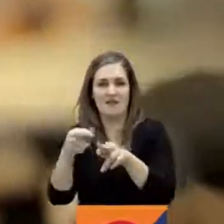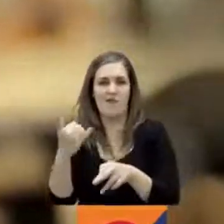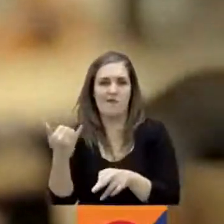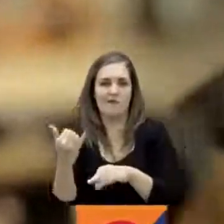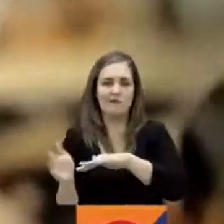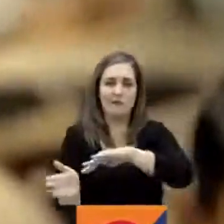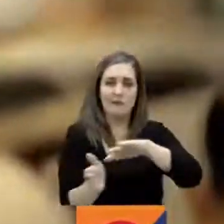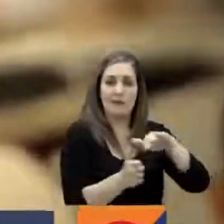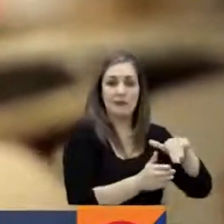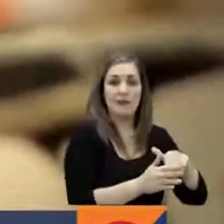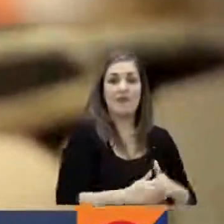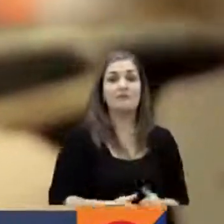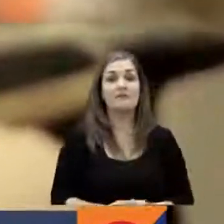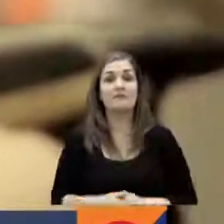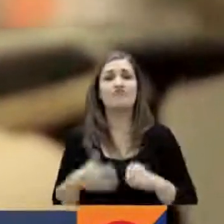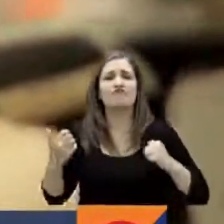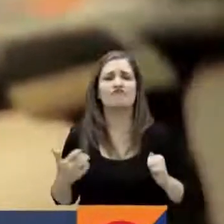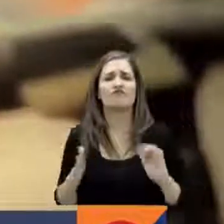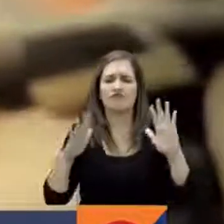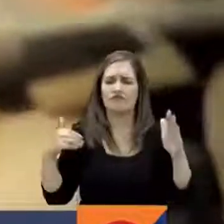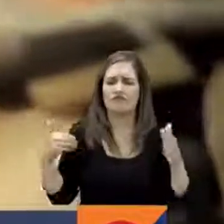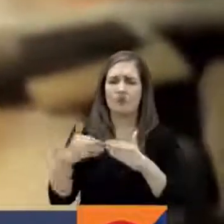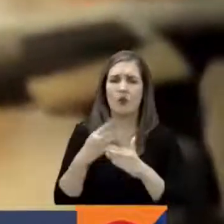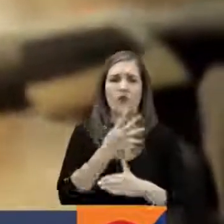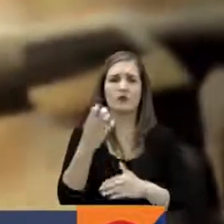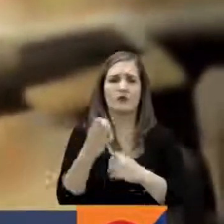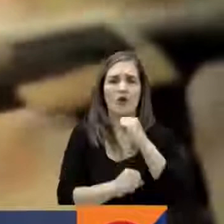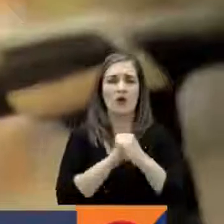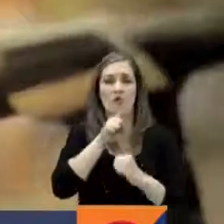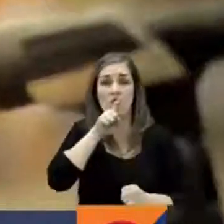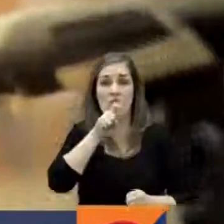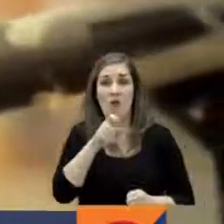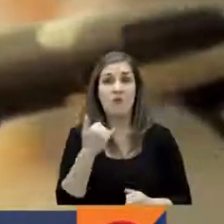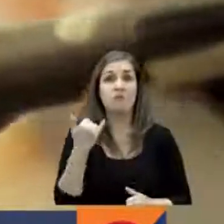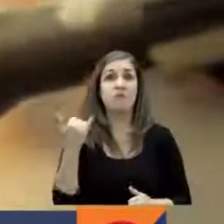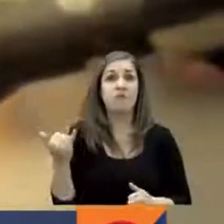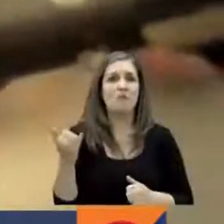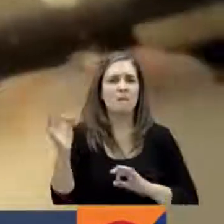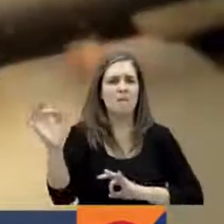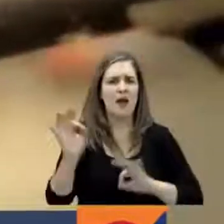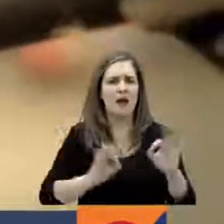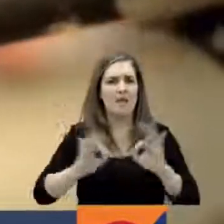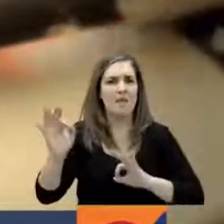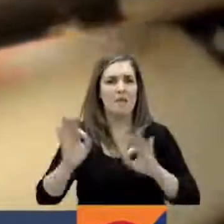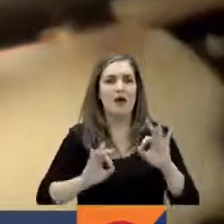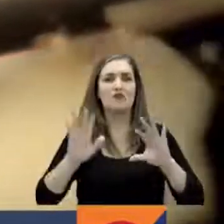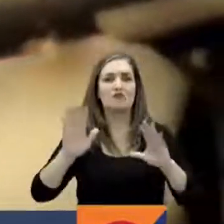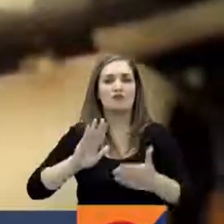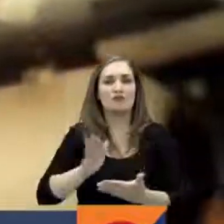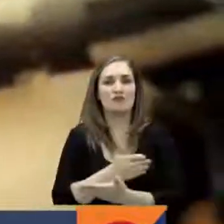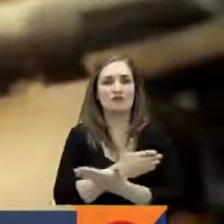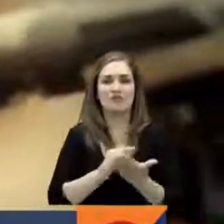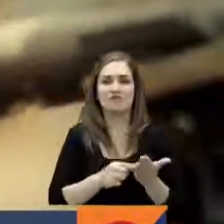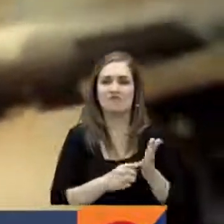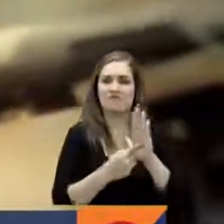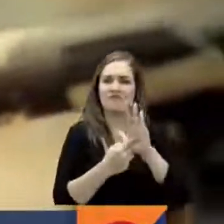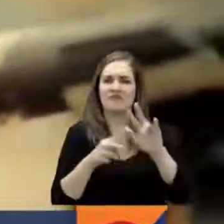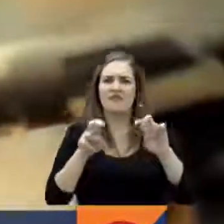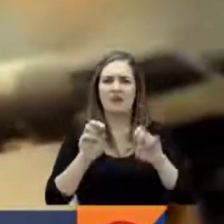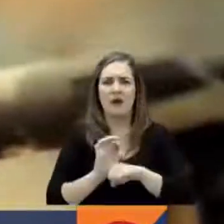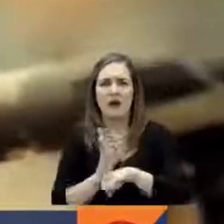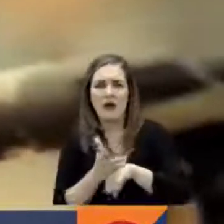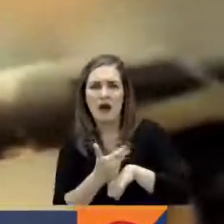En la celebración de los 400 años de Bucaramanga, la ciudad tiene preparada una gran agenda musical que presenta a artistas